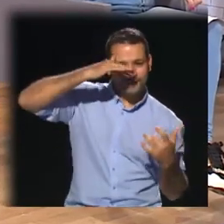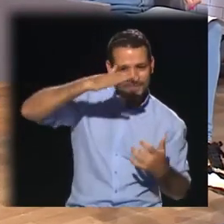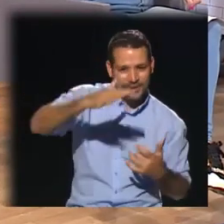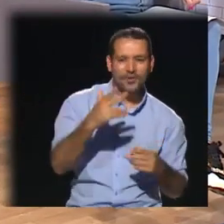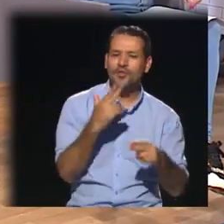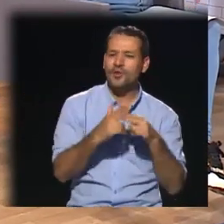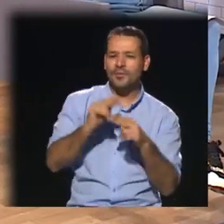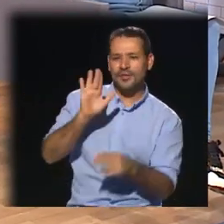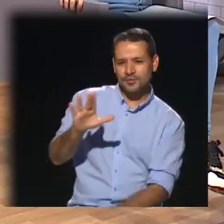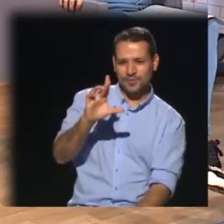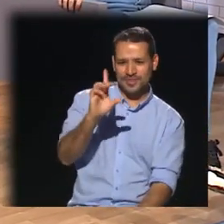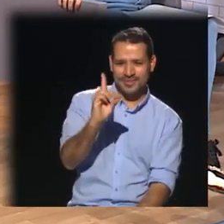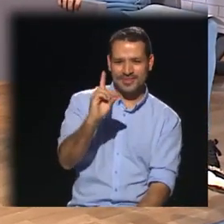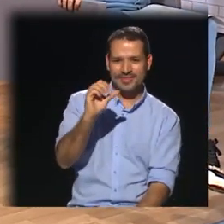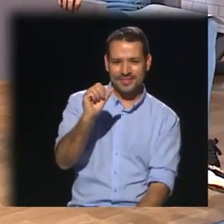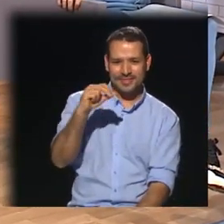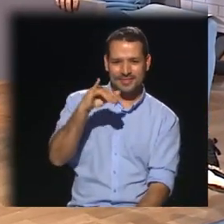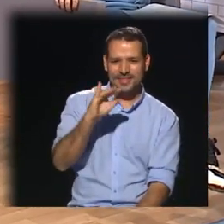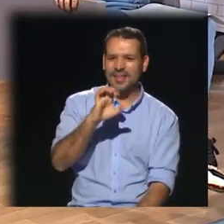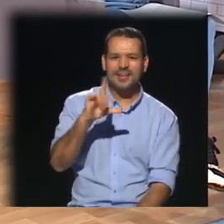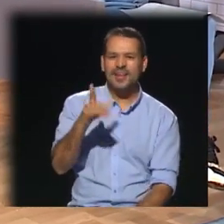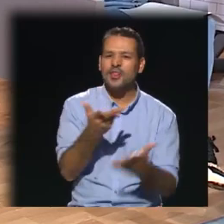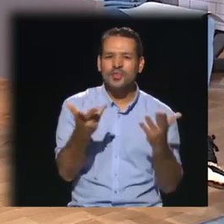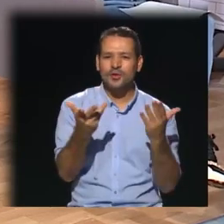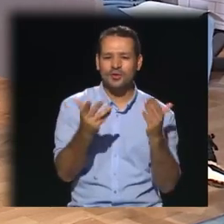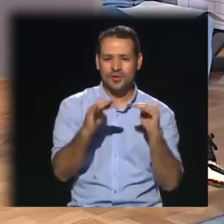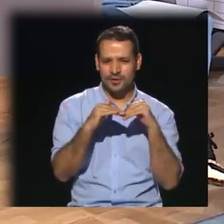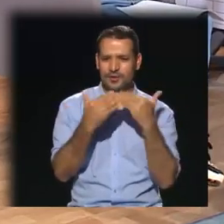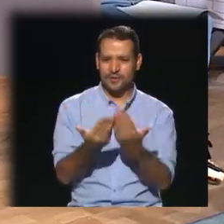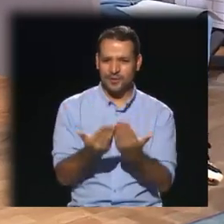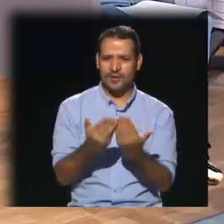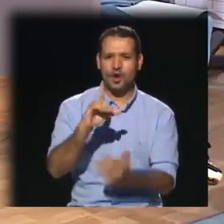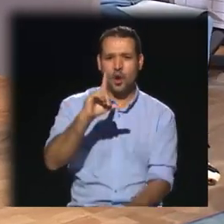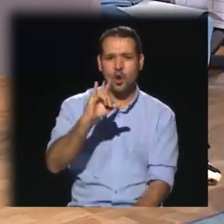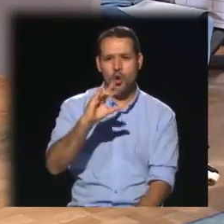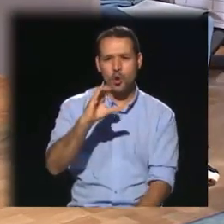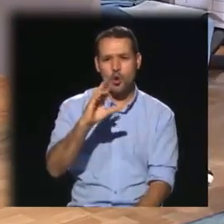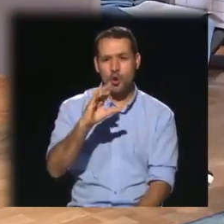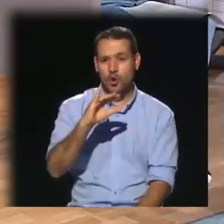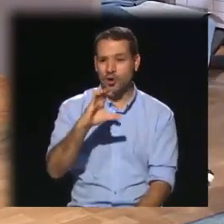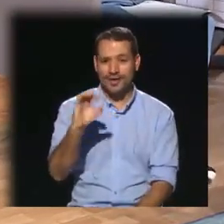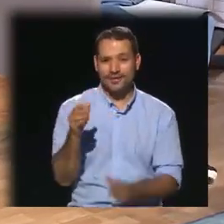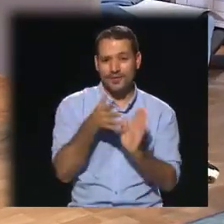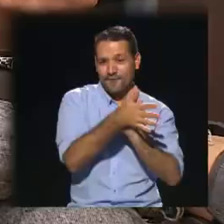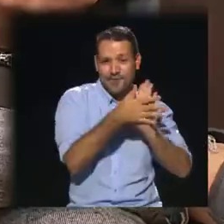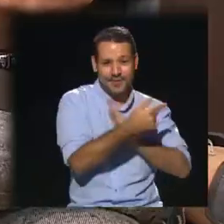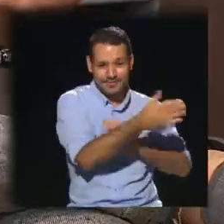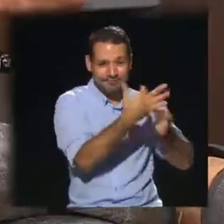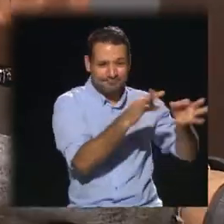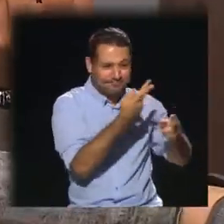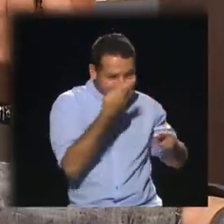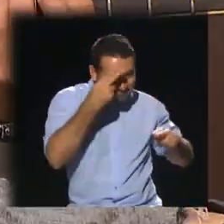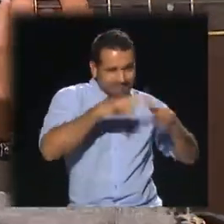se llama Daniel Esteban y hace parte de la institución educativa Lucrecio Jaramillo. Ahí le pasé los datos. ¡Qué mundo de cosas!